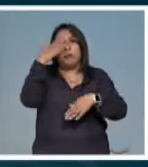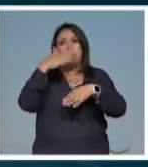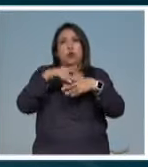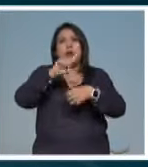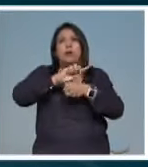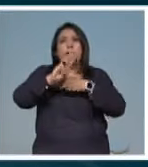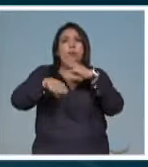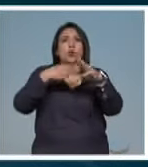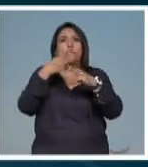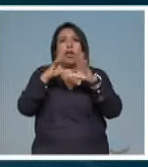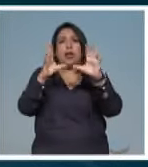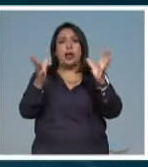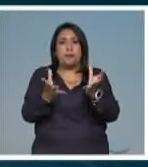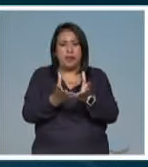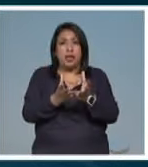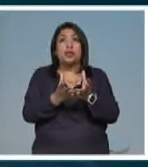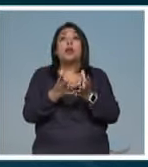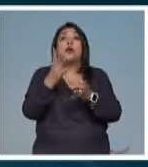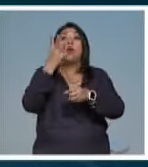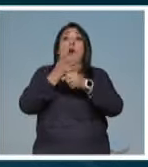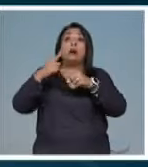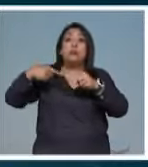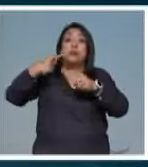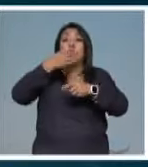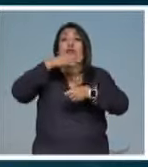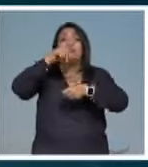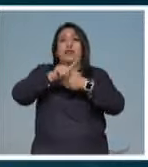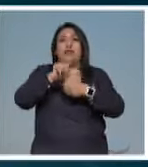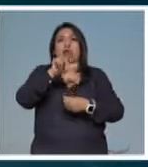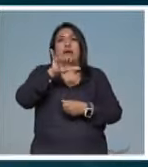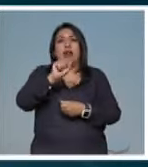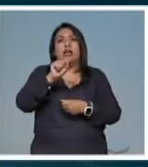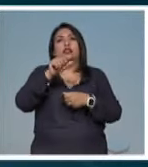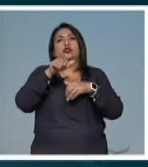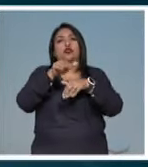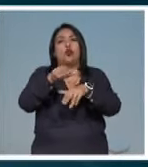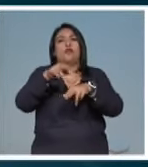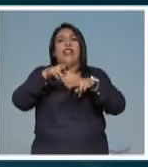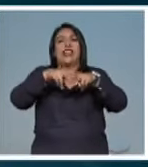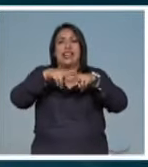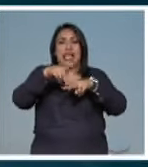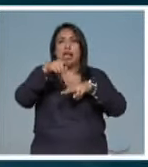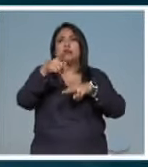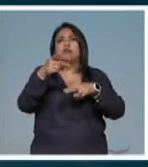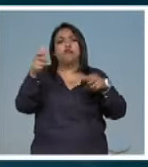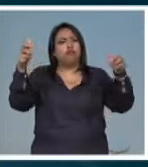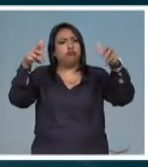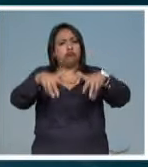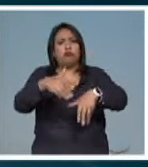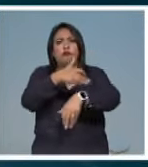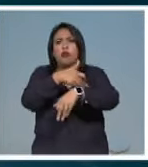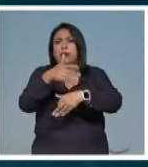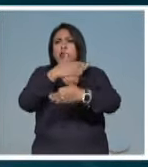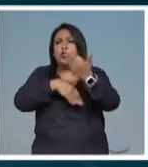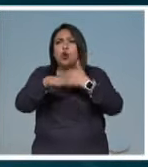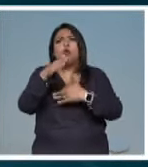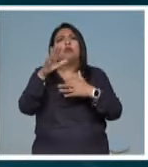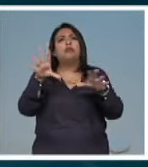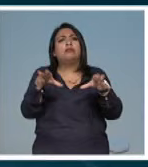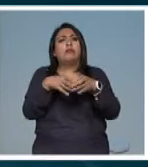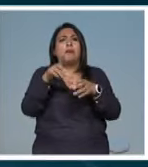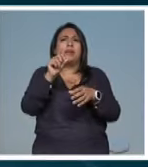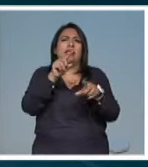Día Mundial del Medio Ambiente con la cuarta edición del Festival Alas sobre Rieles, evento para toda la familia, conformado por más de